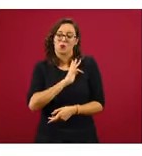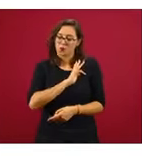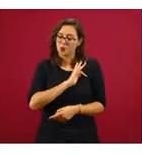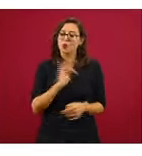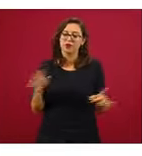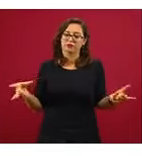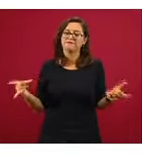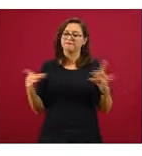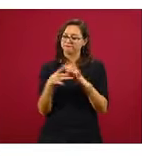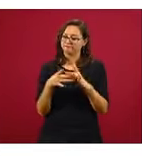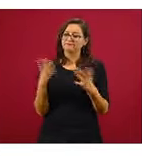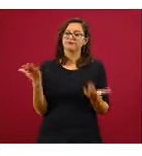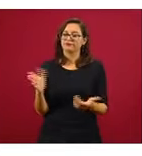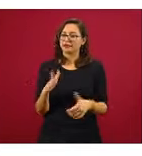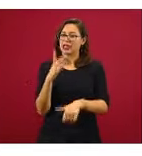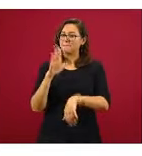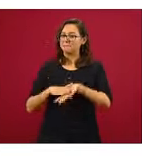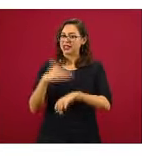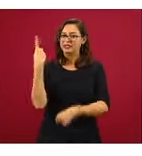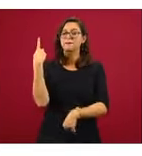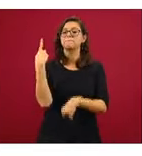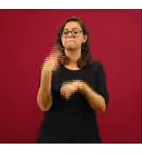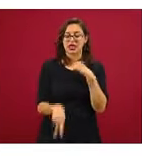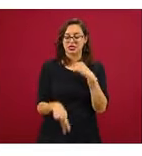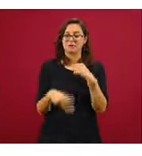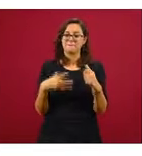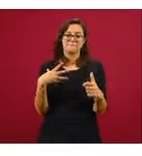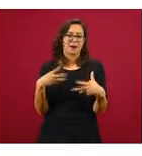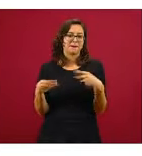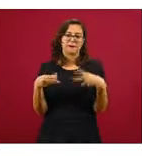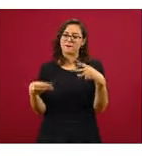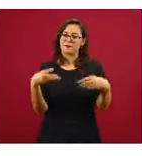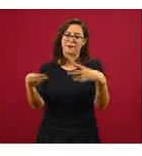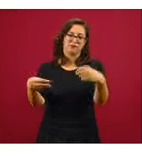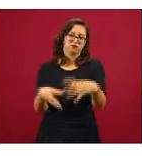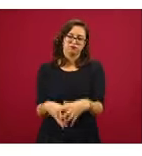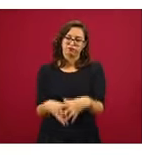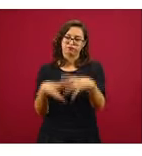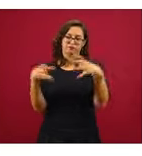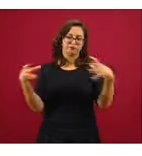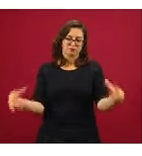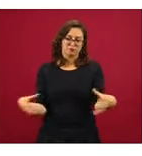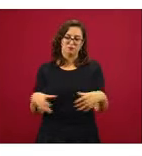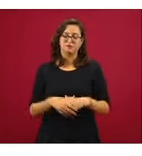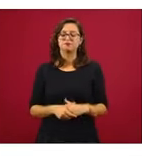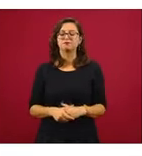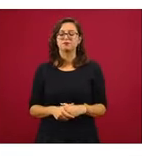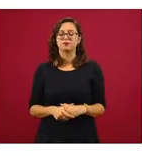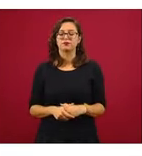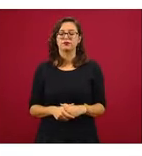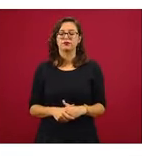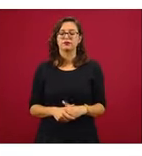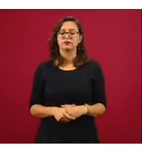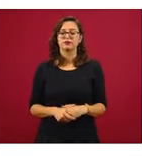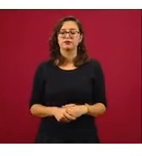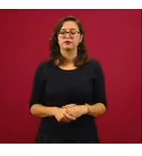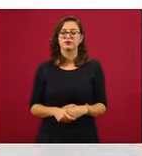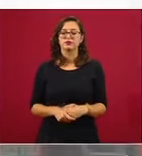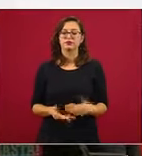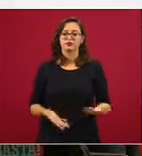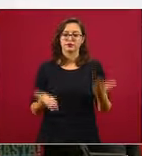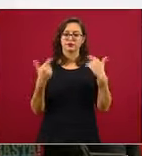pudiera representar un riesgo incrementado de que se presenten más casos en todos estos estados.